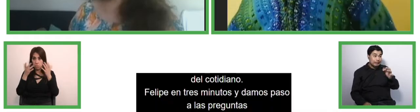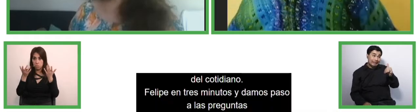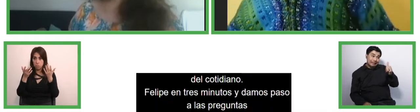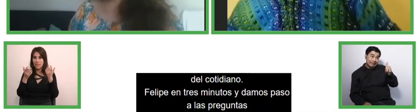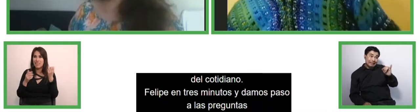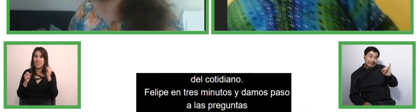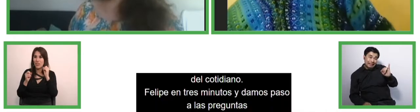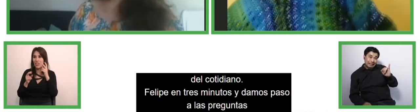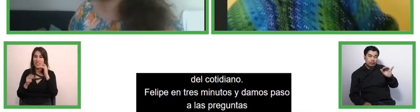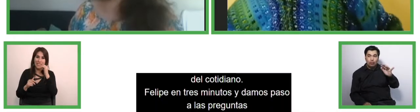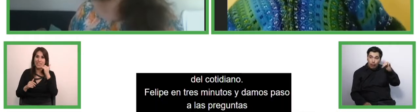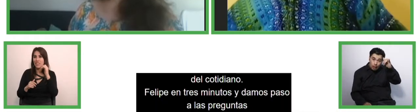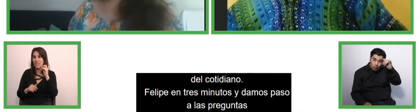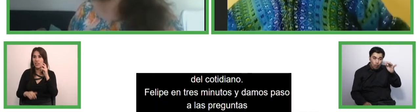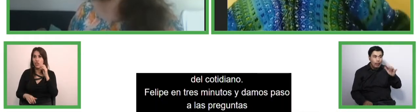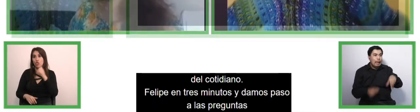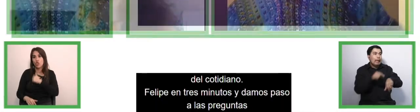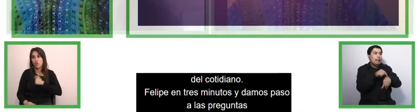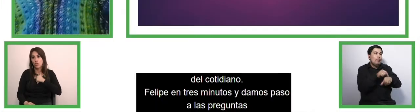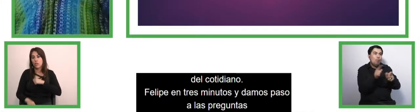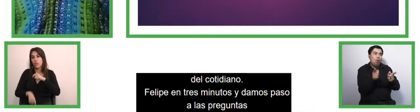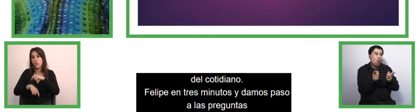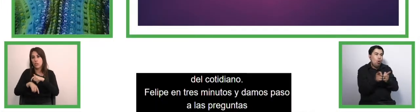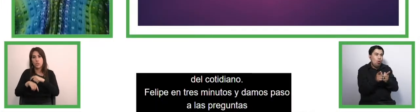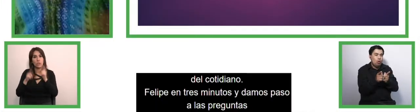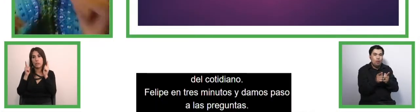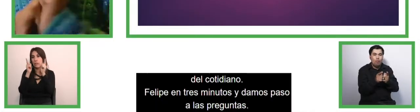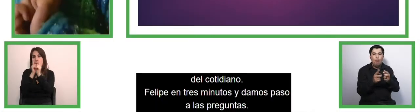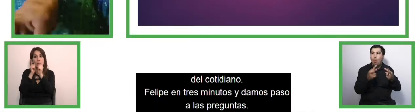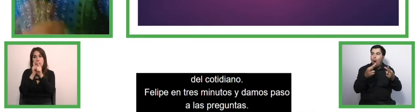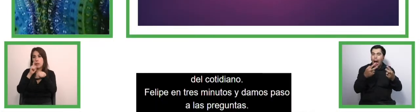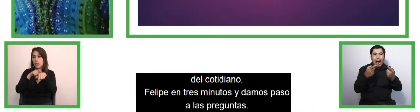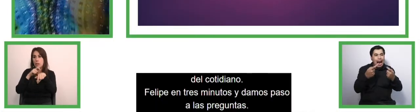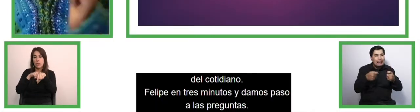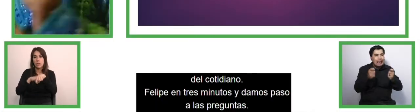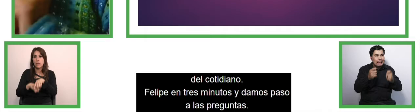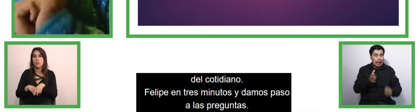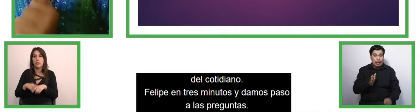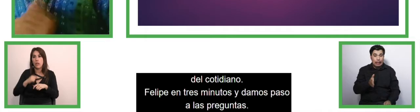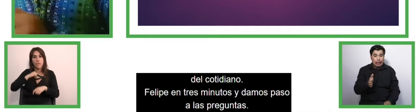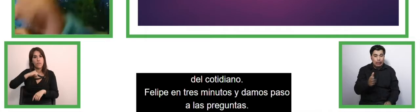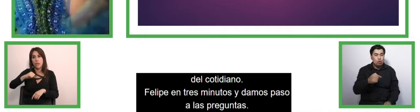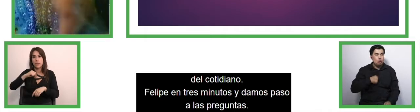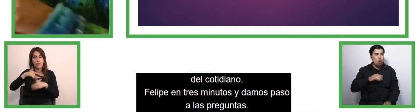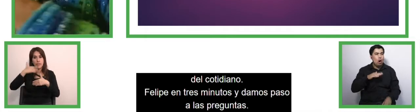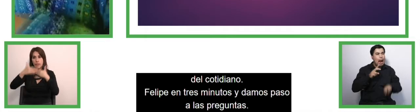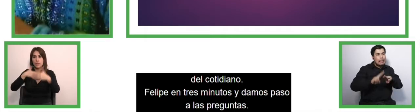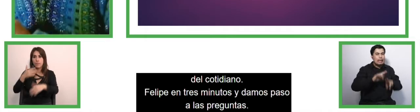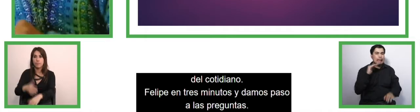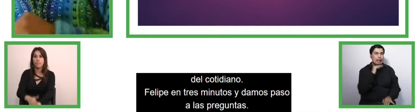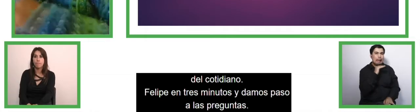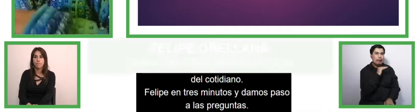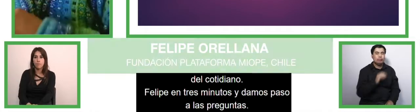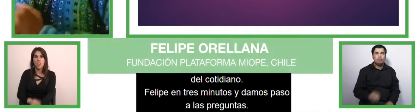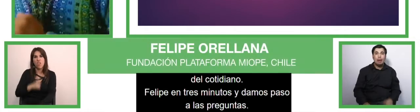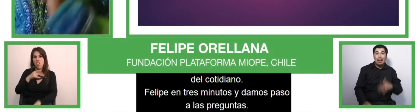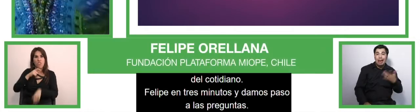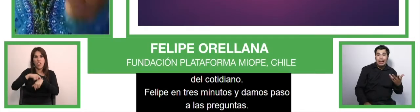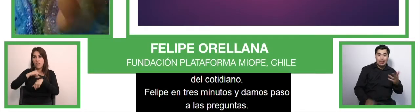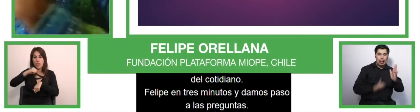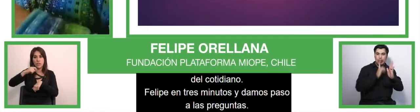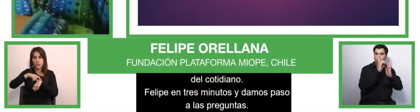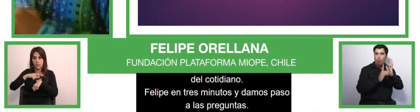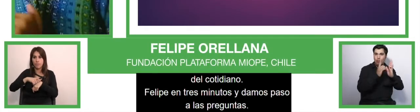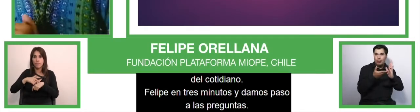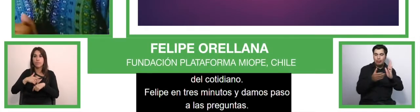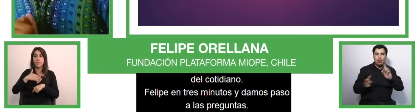pero vamos a intentar continuar. Sí. Voy a intentar hacerlo lo más rápido posible. Bueno, sí. En esta serie documental, bueno,